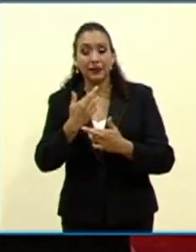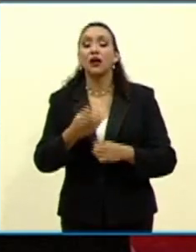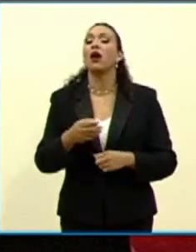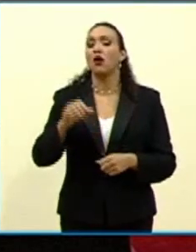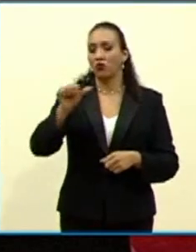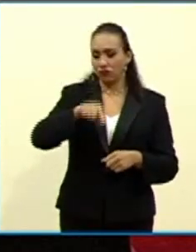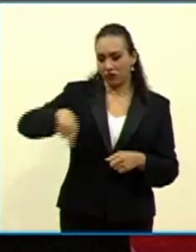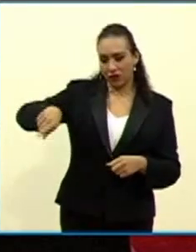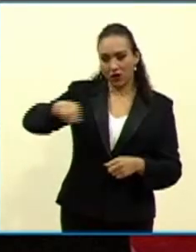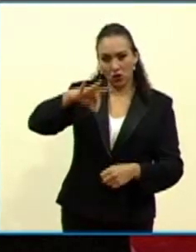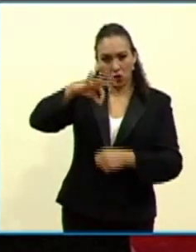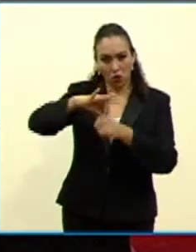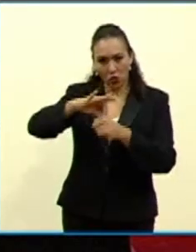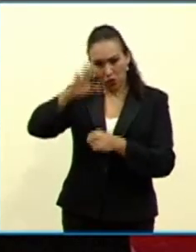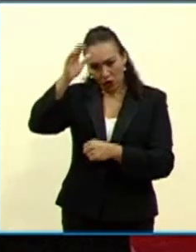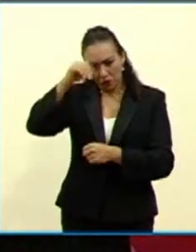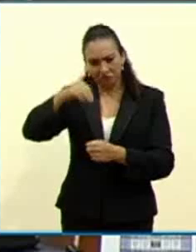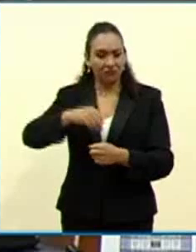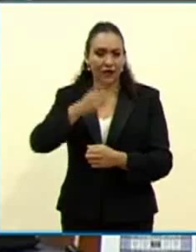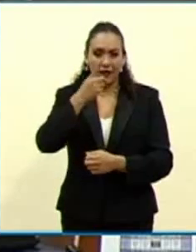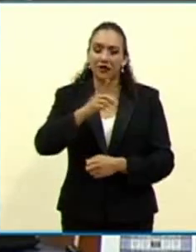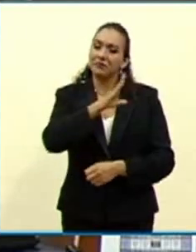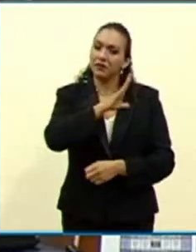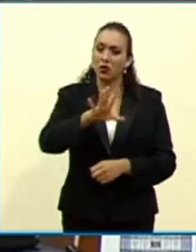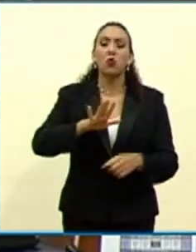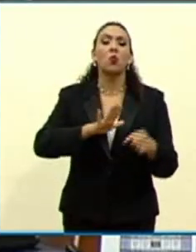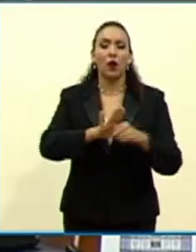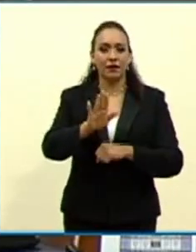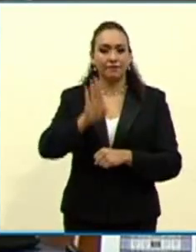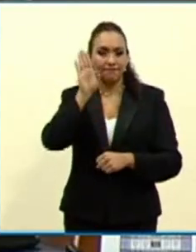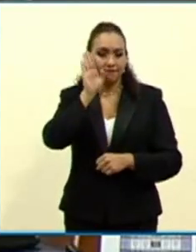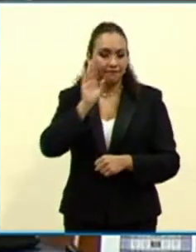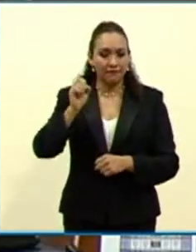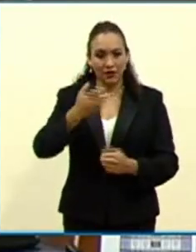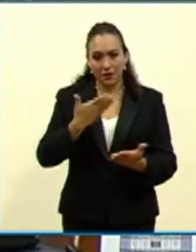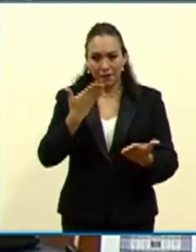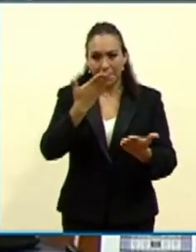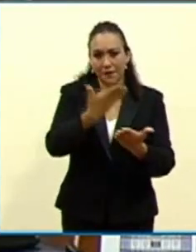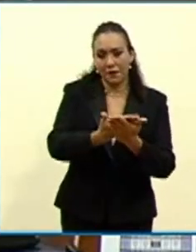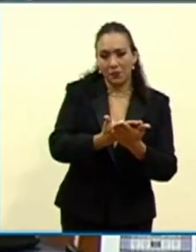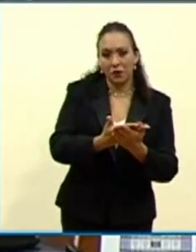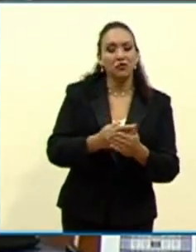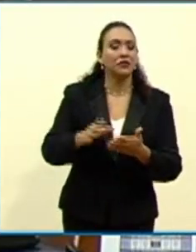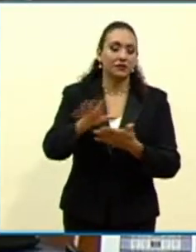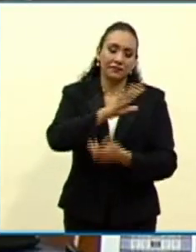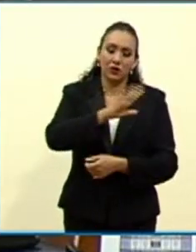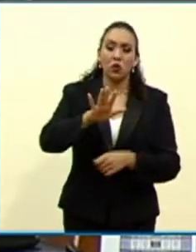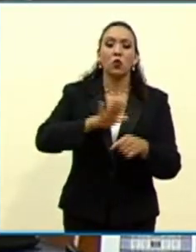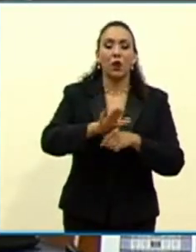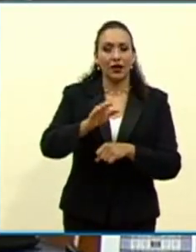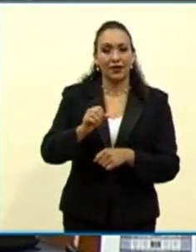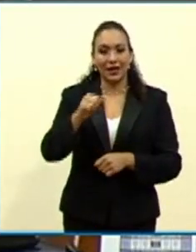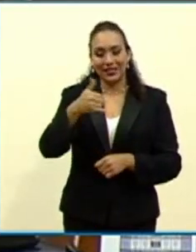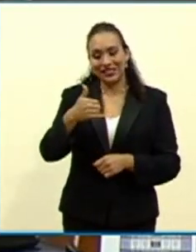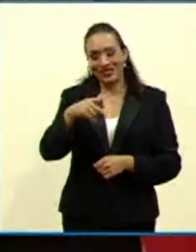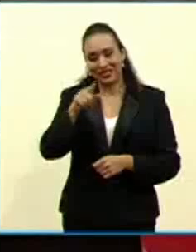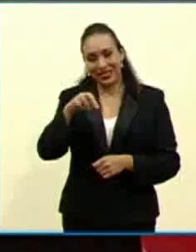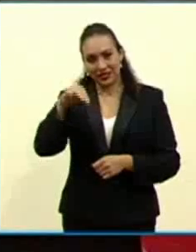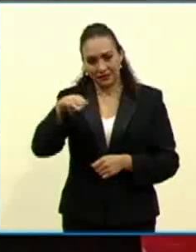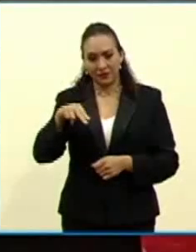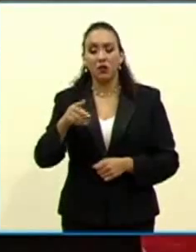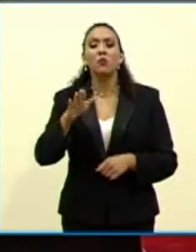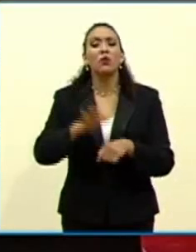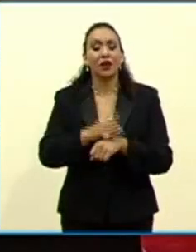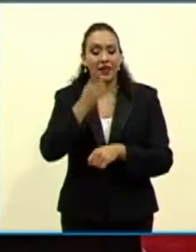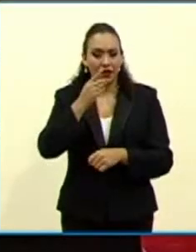votos, el Pleno rechazó los proyectos de la ministra Yasmín Esquivel Moza que planteaban desechar las solicitudes por los mismos argumentos de la sesión